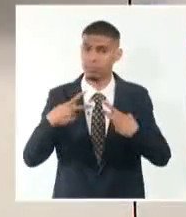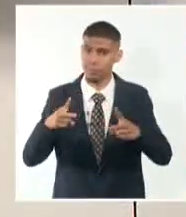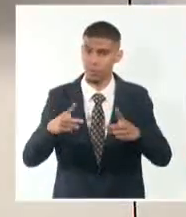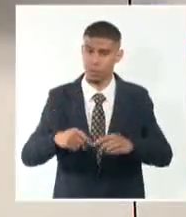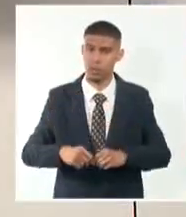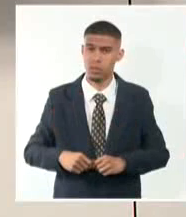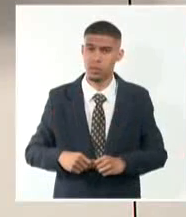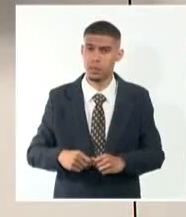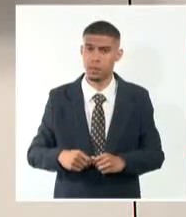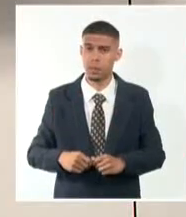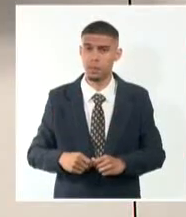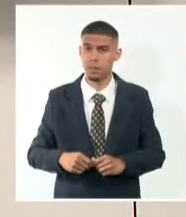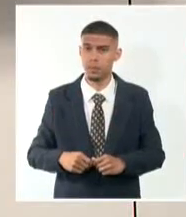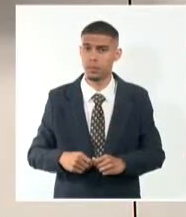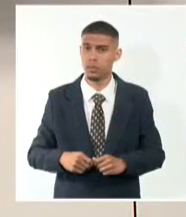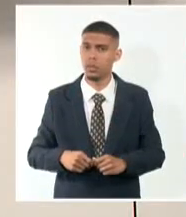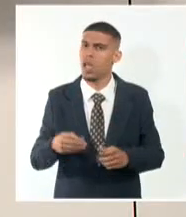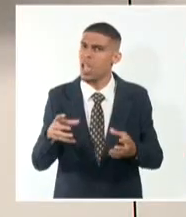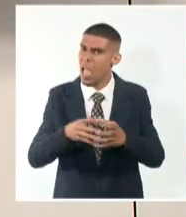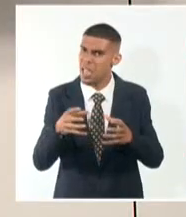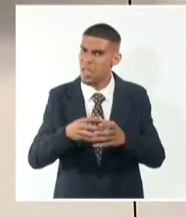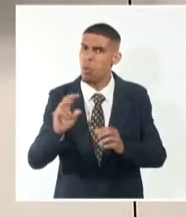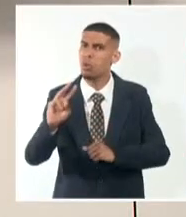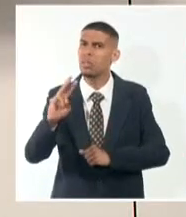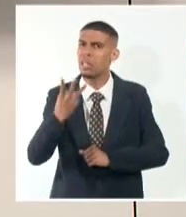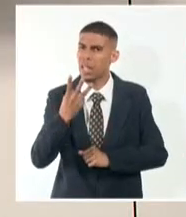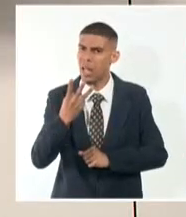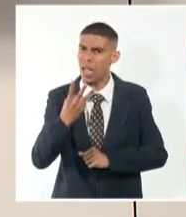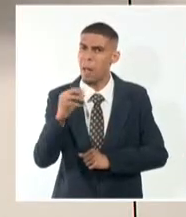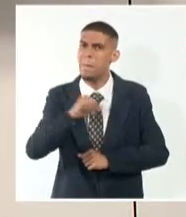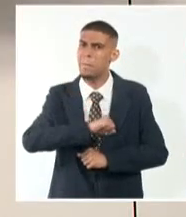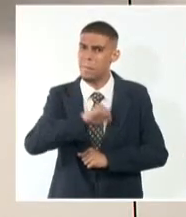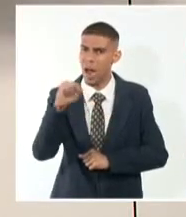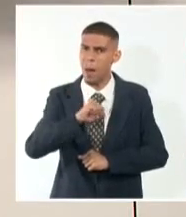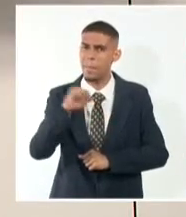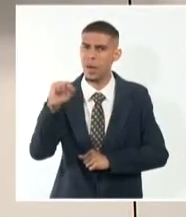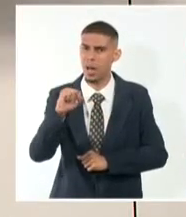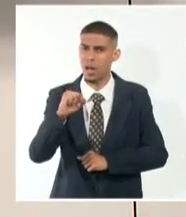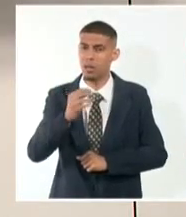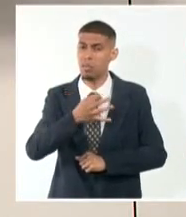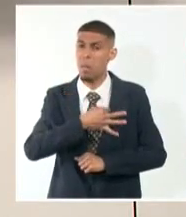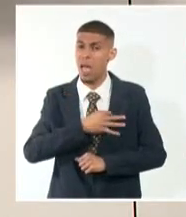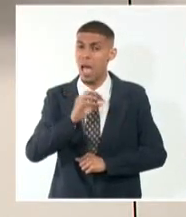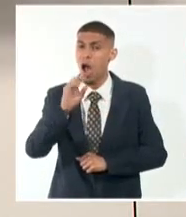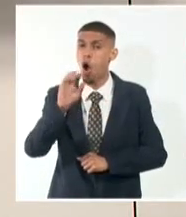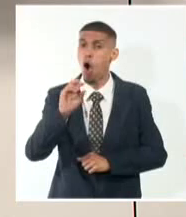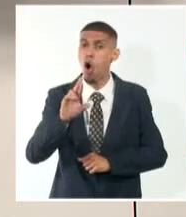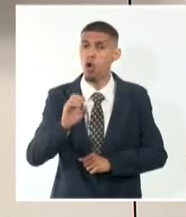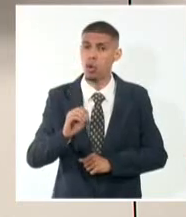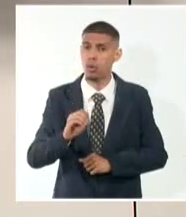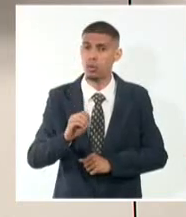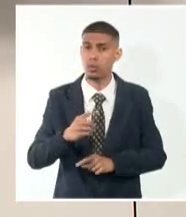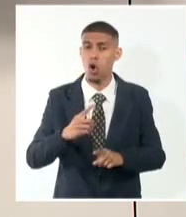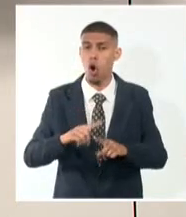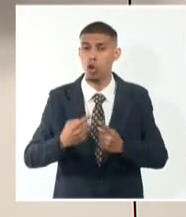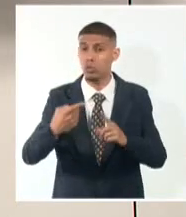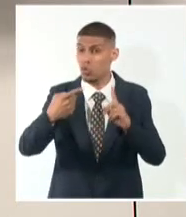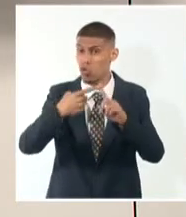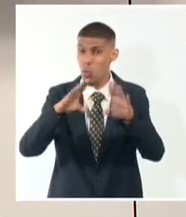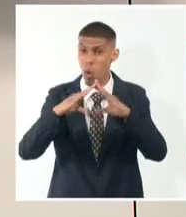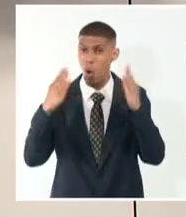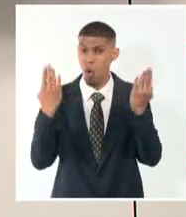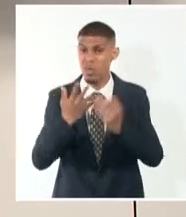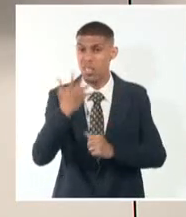por Rolando Acebal cuenta con hombres como el tres veces titular del Orbe, Lázaro Álvarez, de los 63 kilogramos y medio, el actual número uno del mundo,